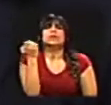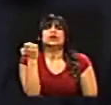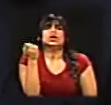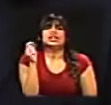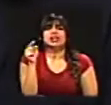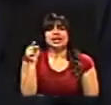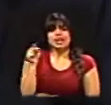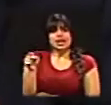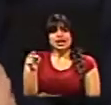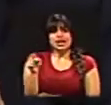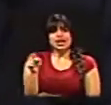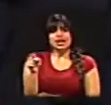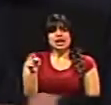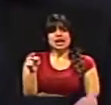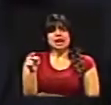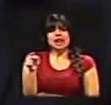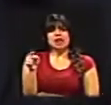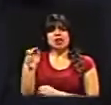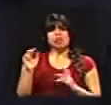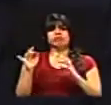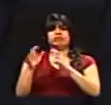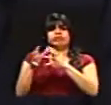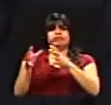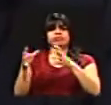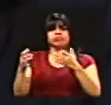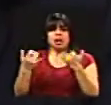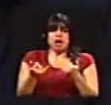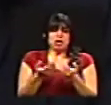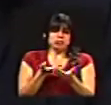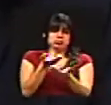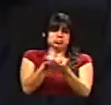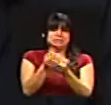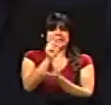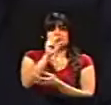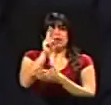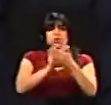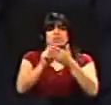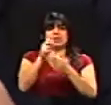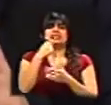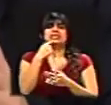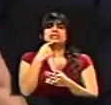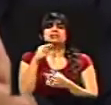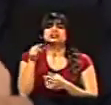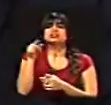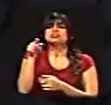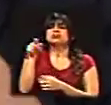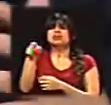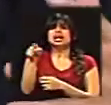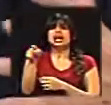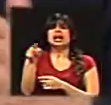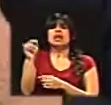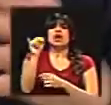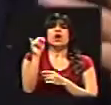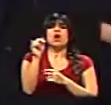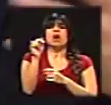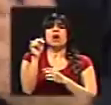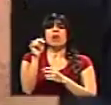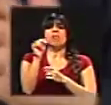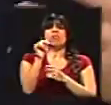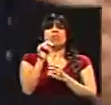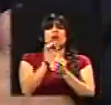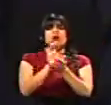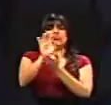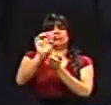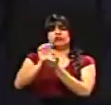Él estaría concentrando, como lo estamos poniendo en el Semanario Universidad, siendo el pararrayos de